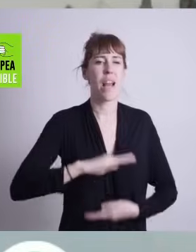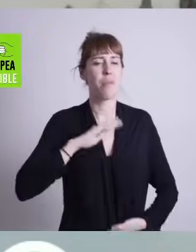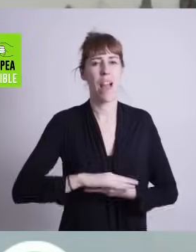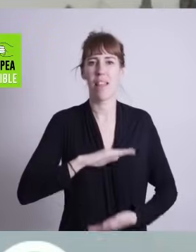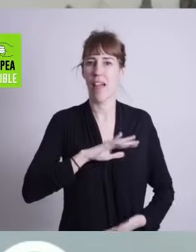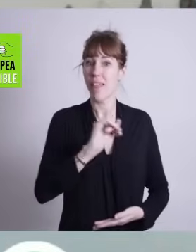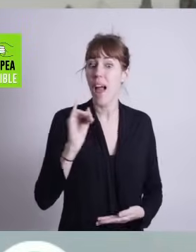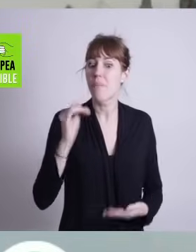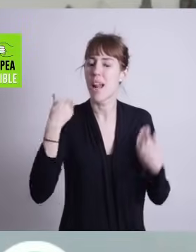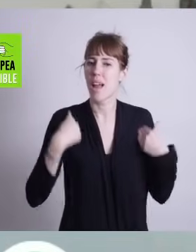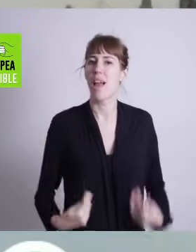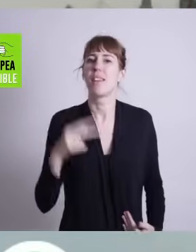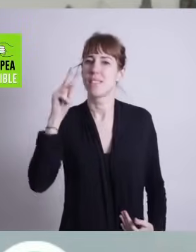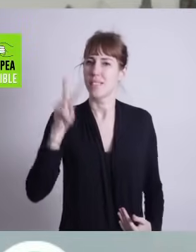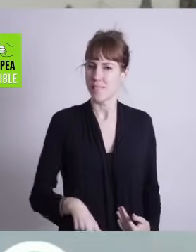para ser.